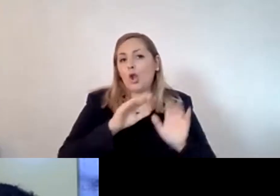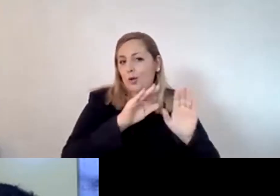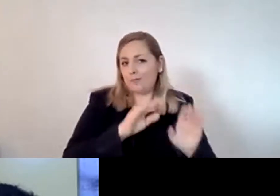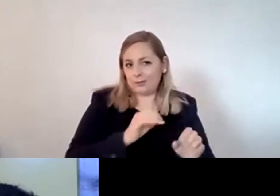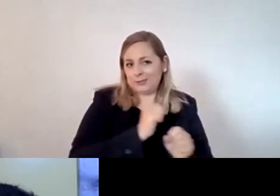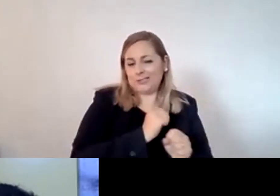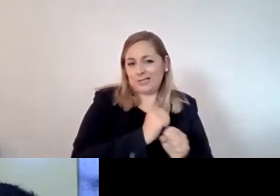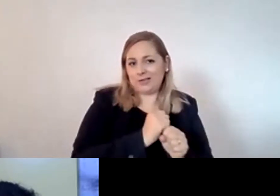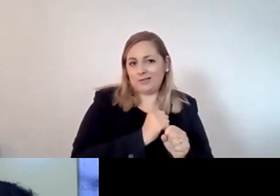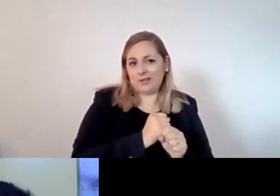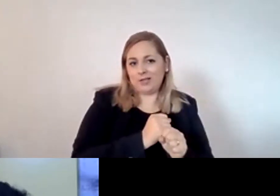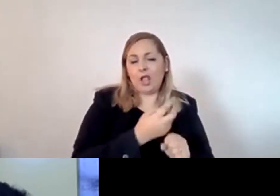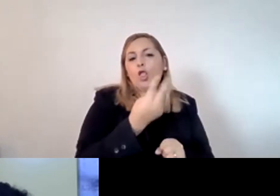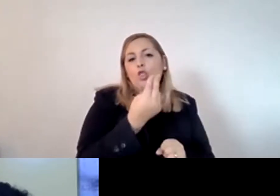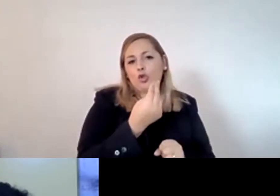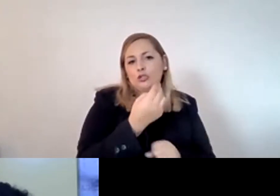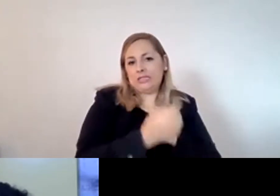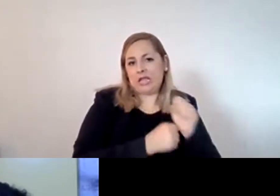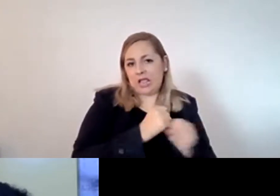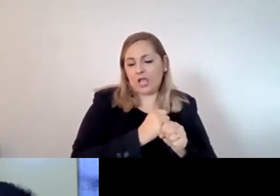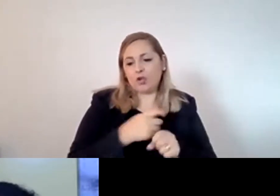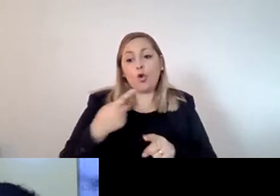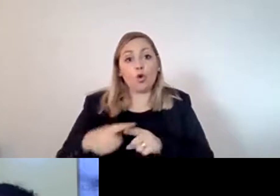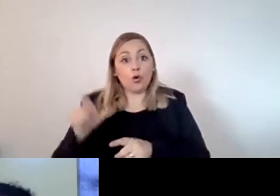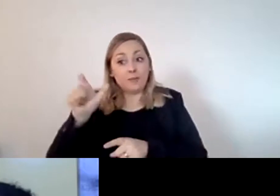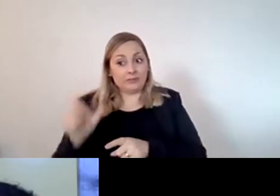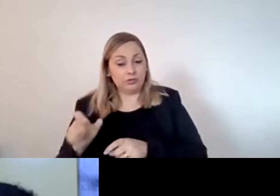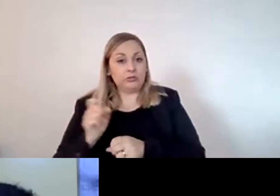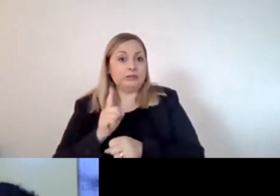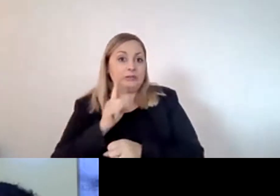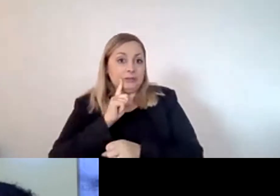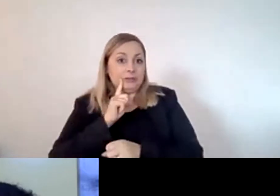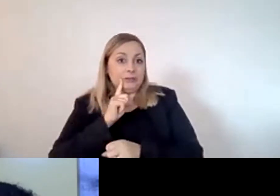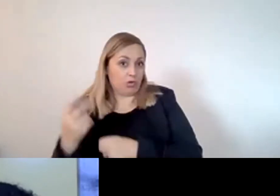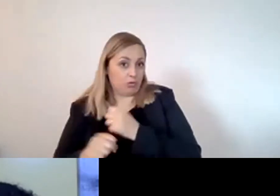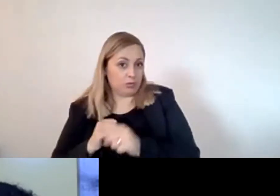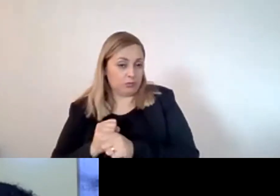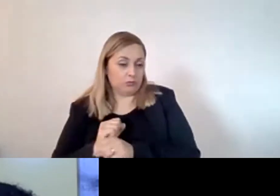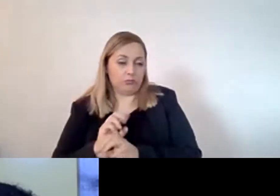trabajar con alguien de 12 que trabajar con alguien que tiene 22. Claro.